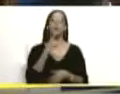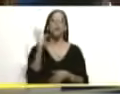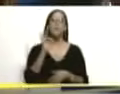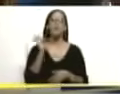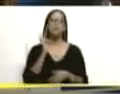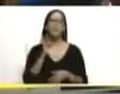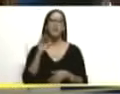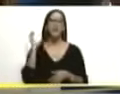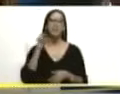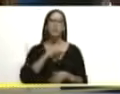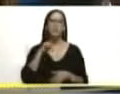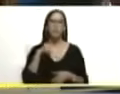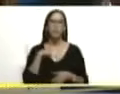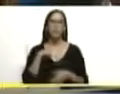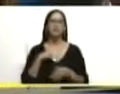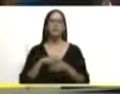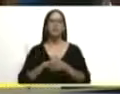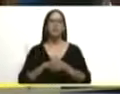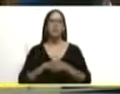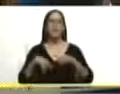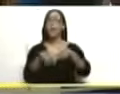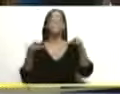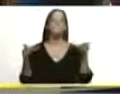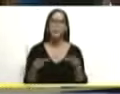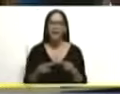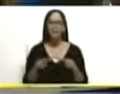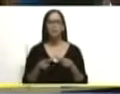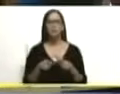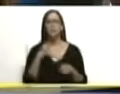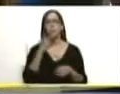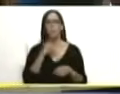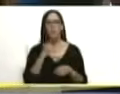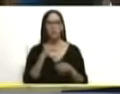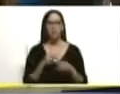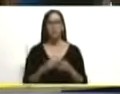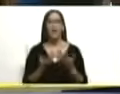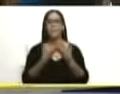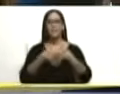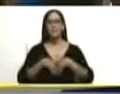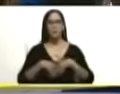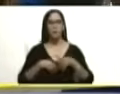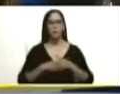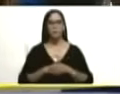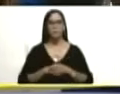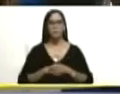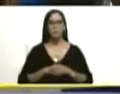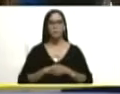existencia de nuestra república, de nuestro espacio geográfico, político, administrativo.